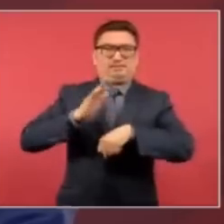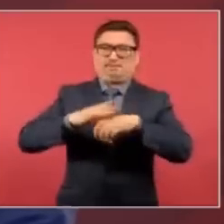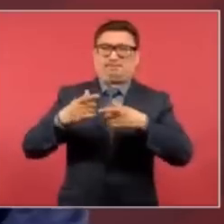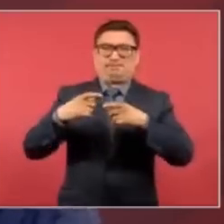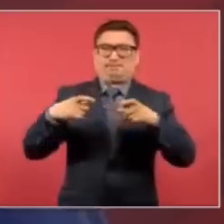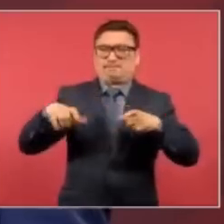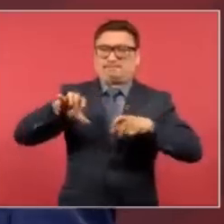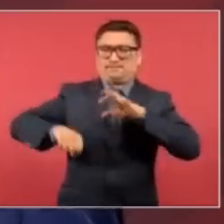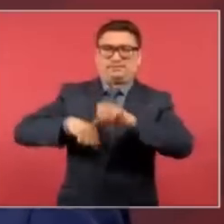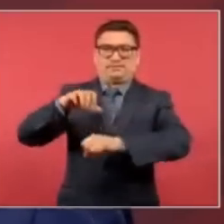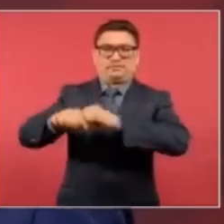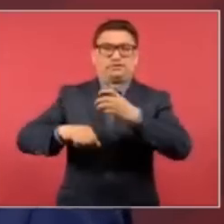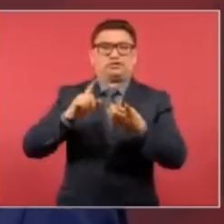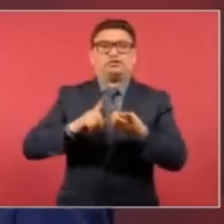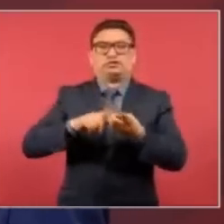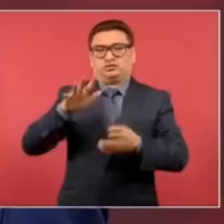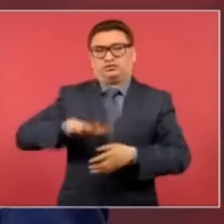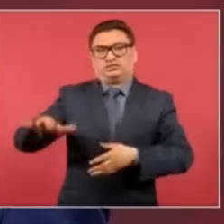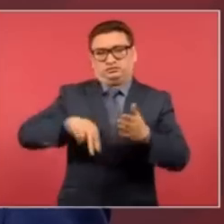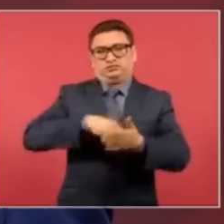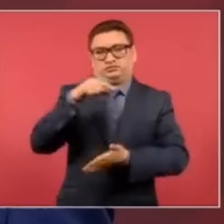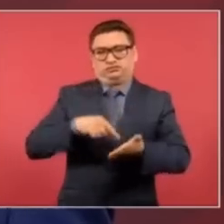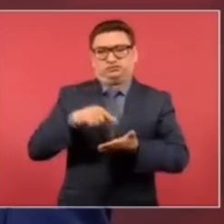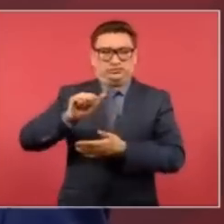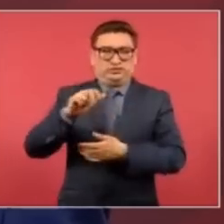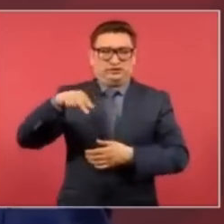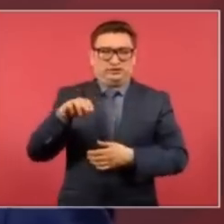una cátedra de historia a los conservadores.